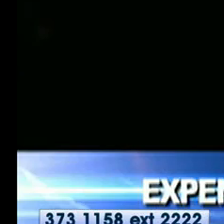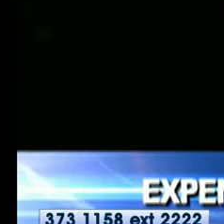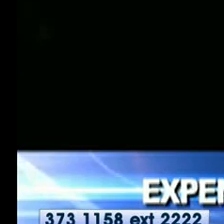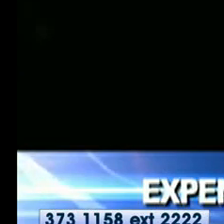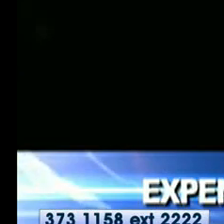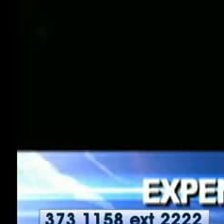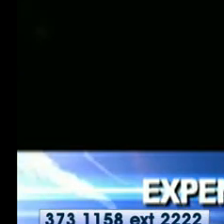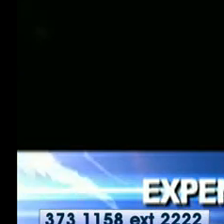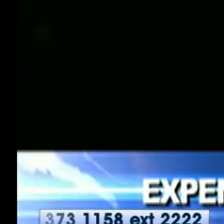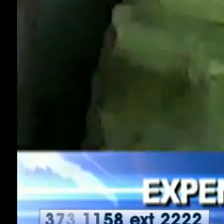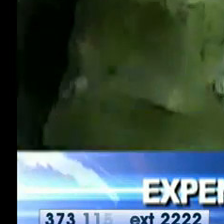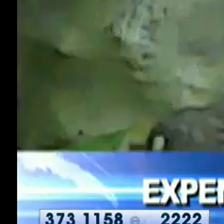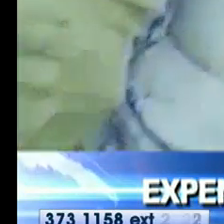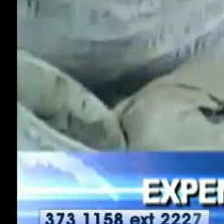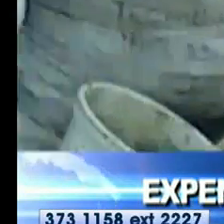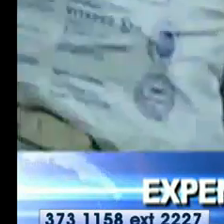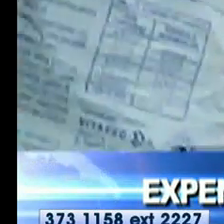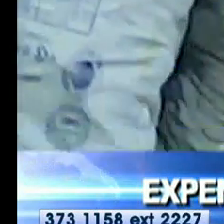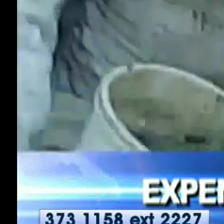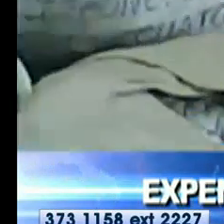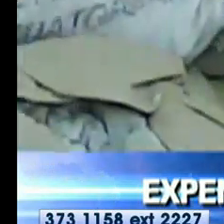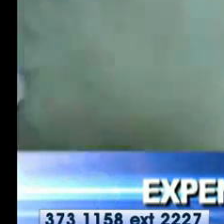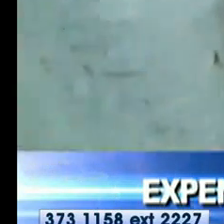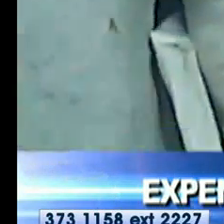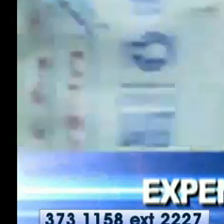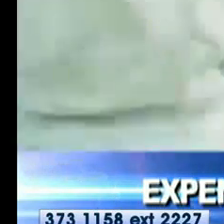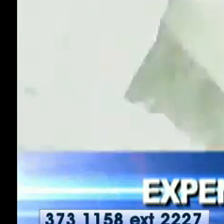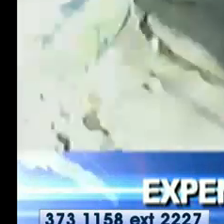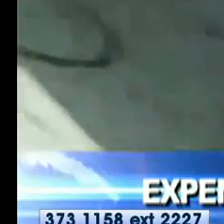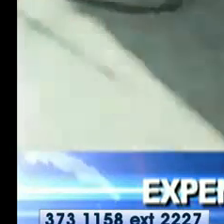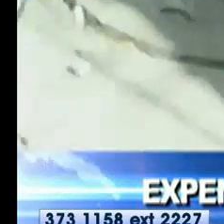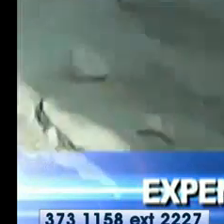consuman la droga. La información más adelante.